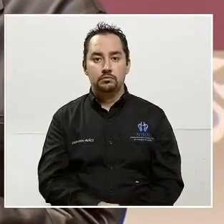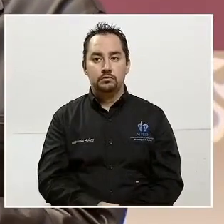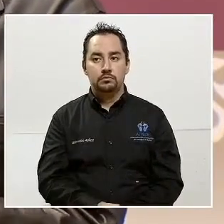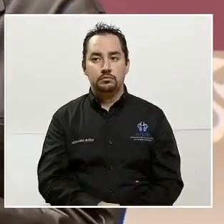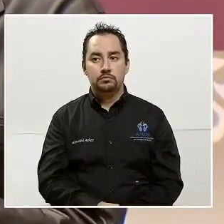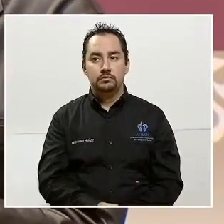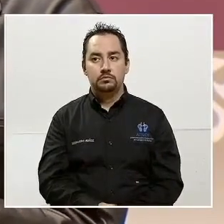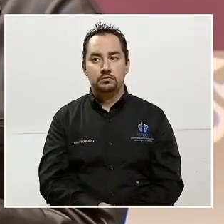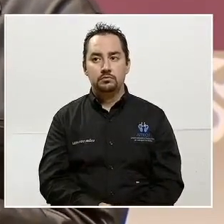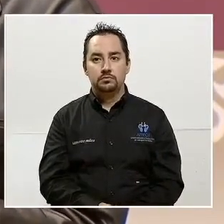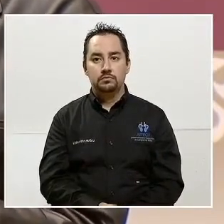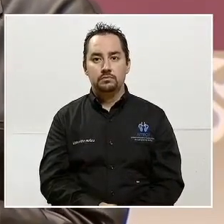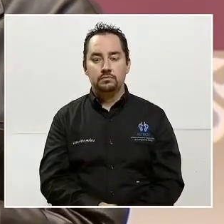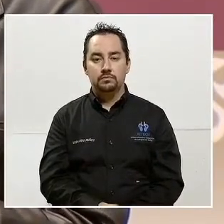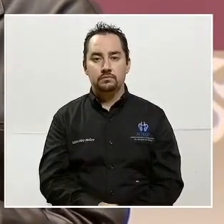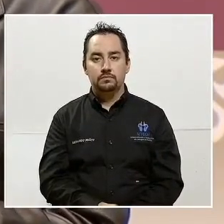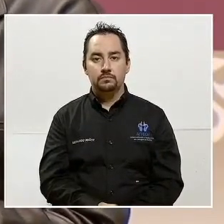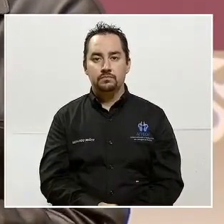saber